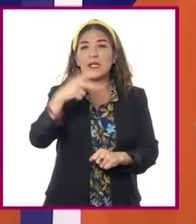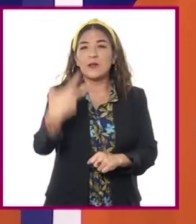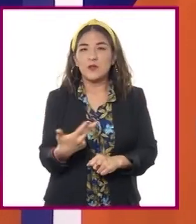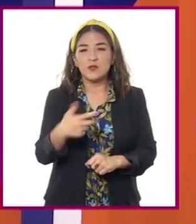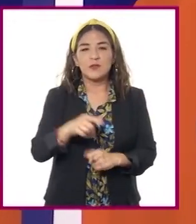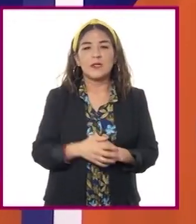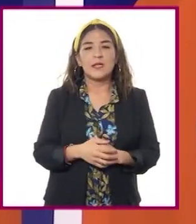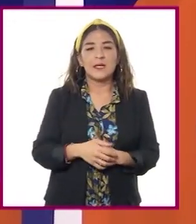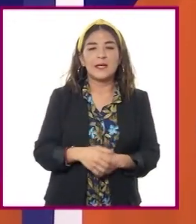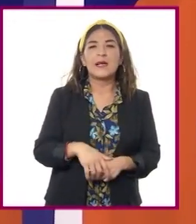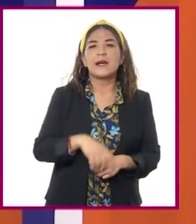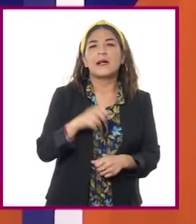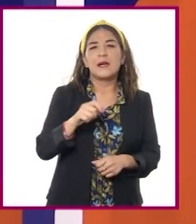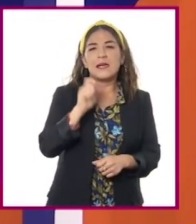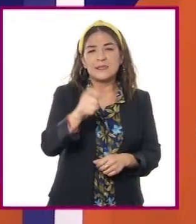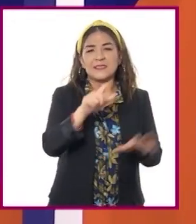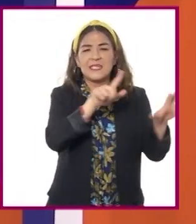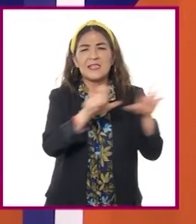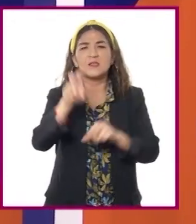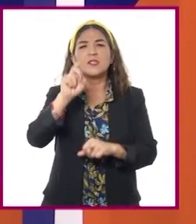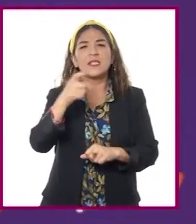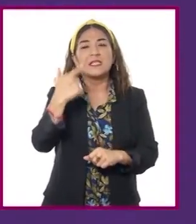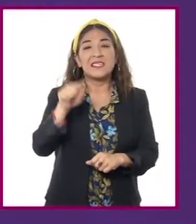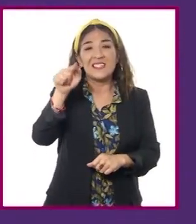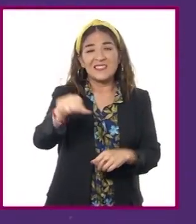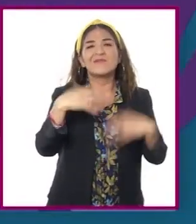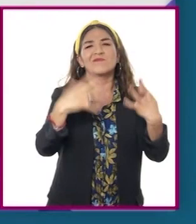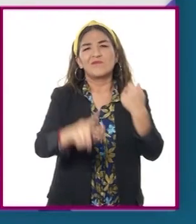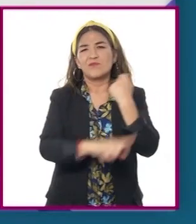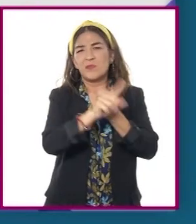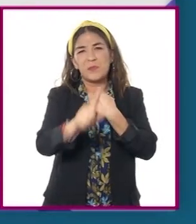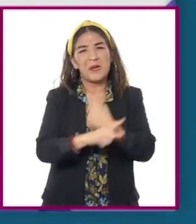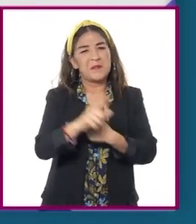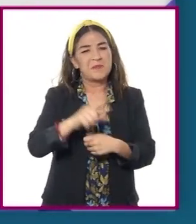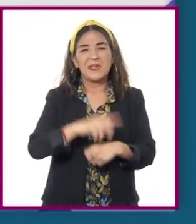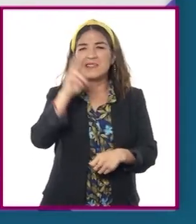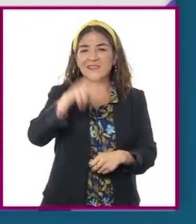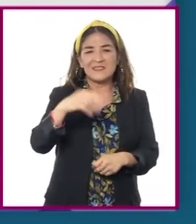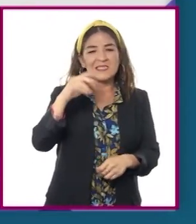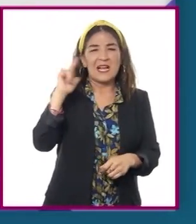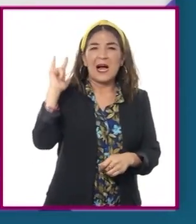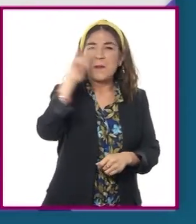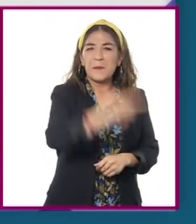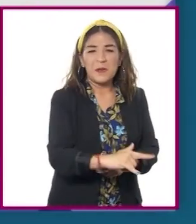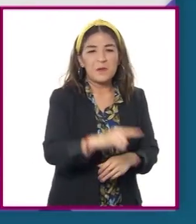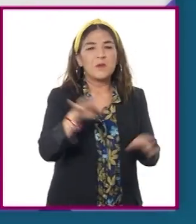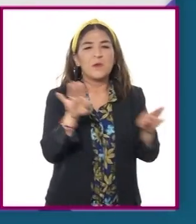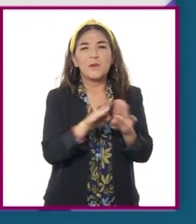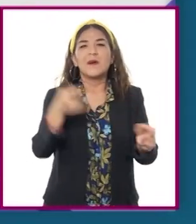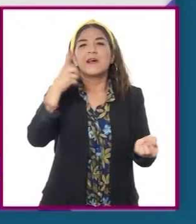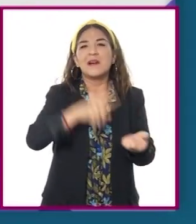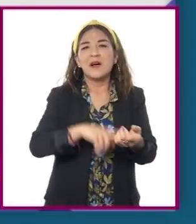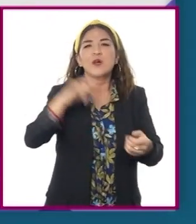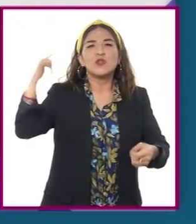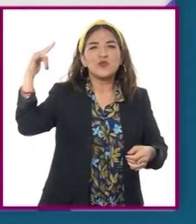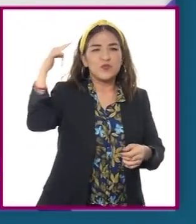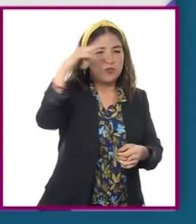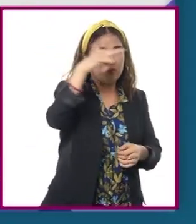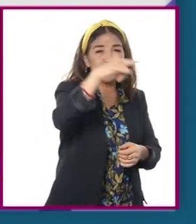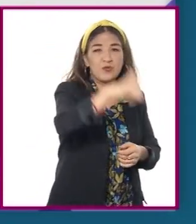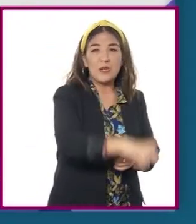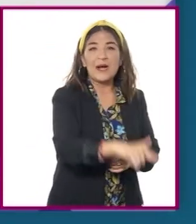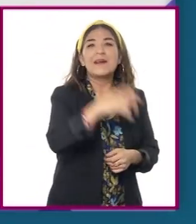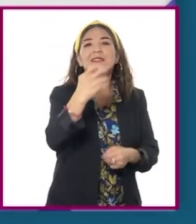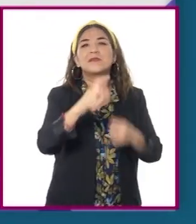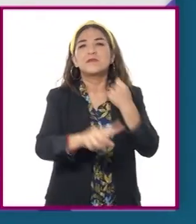Boeing 737 sufrió un accidente catastrófico al perder parte del fuselaje en pleno vuelo. En